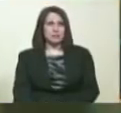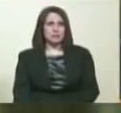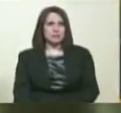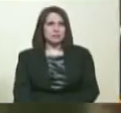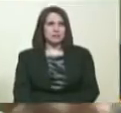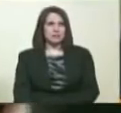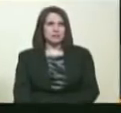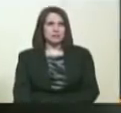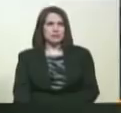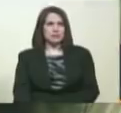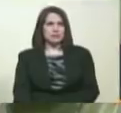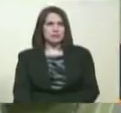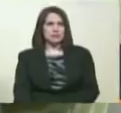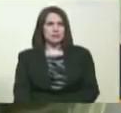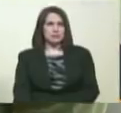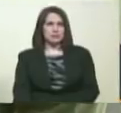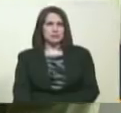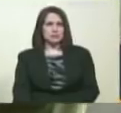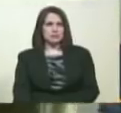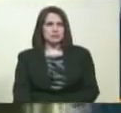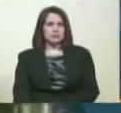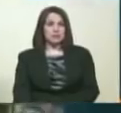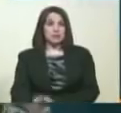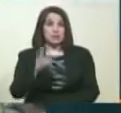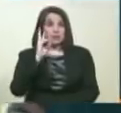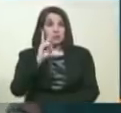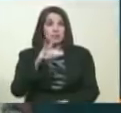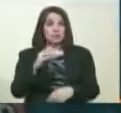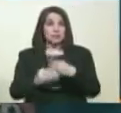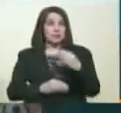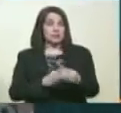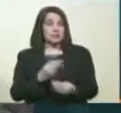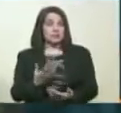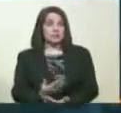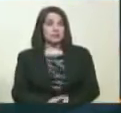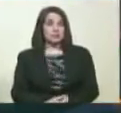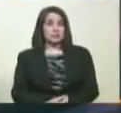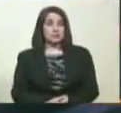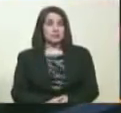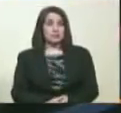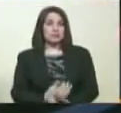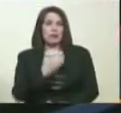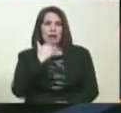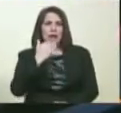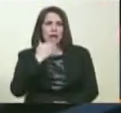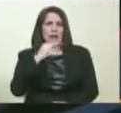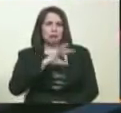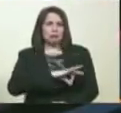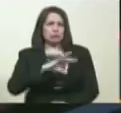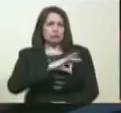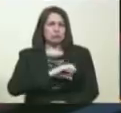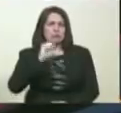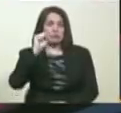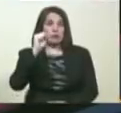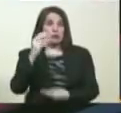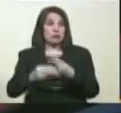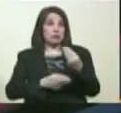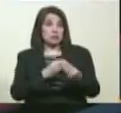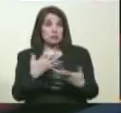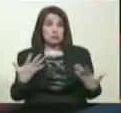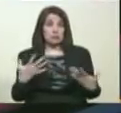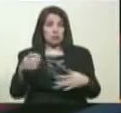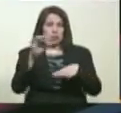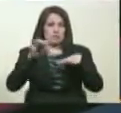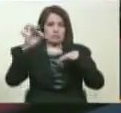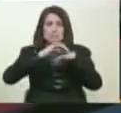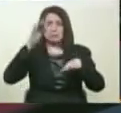gusto. ¿Qué tienes por aquí? Esto fue una labor social que nosotros hicimos para comunidades con dengue,